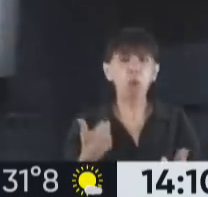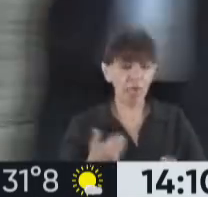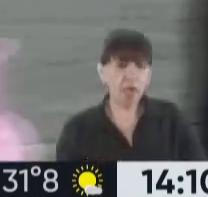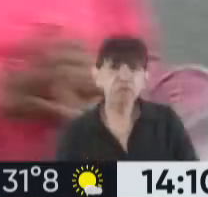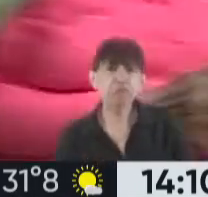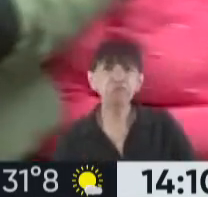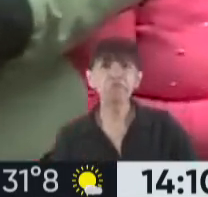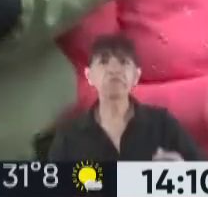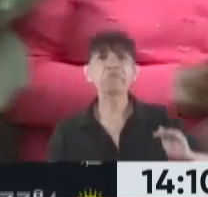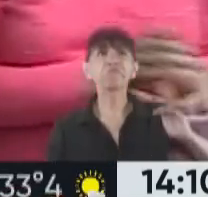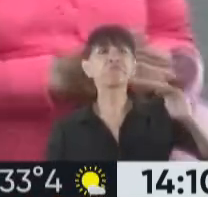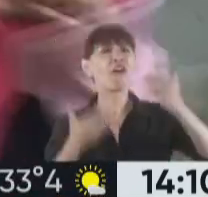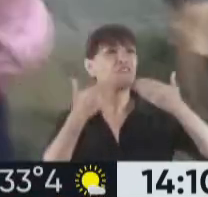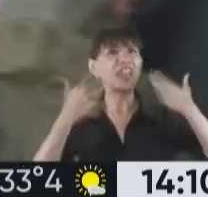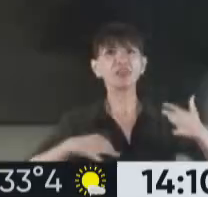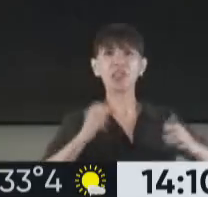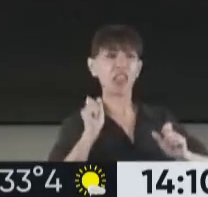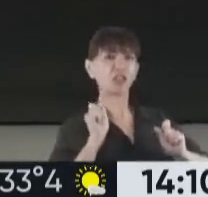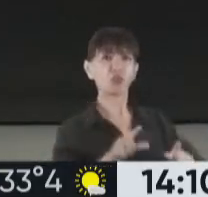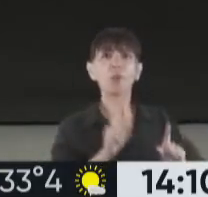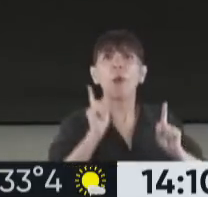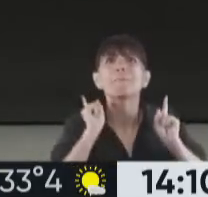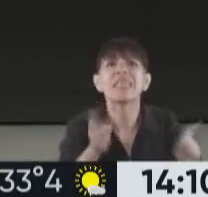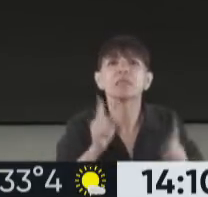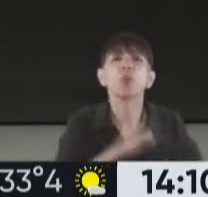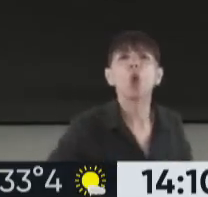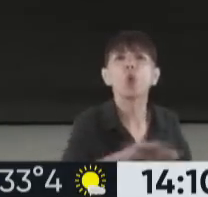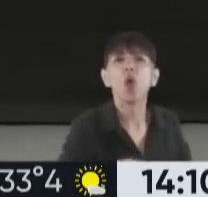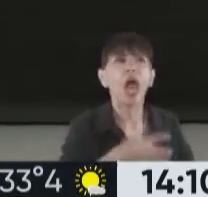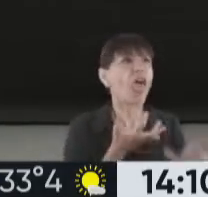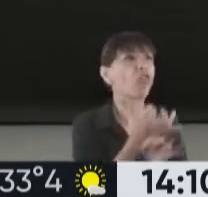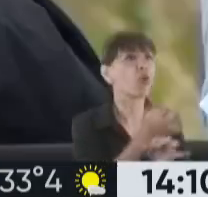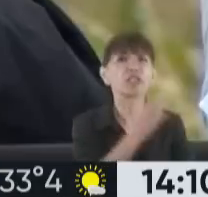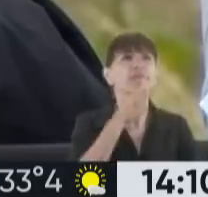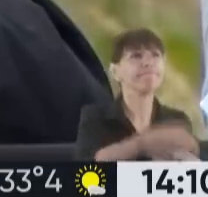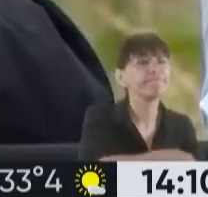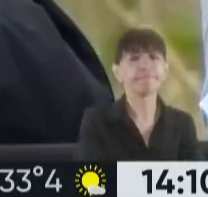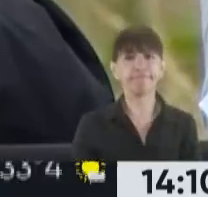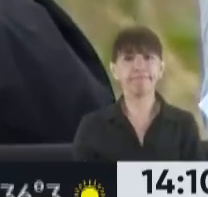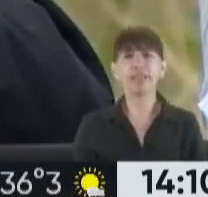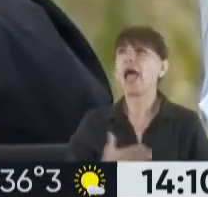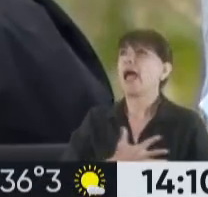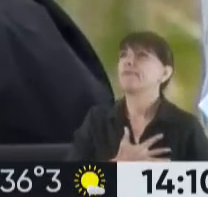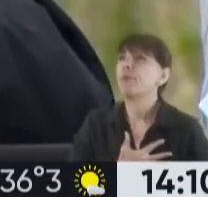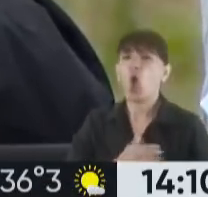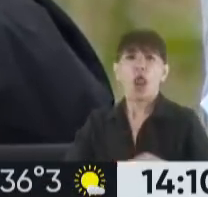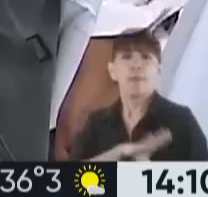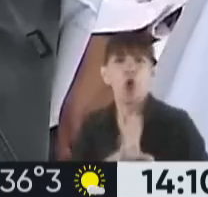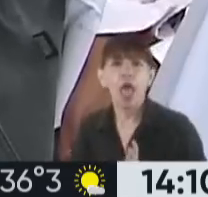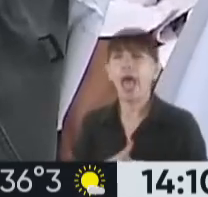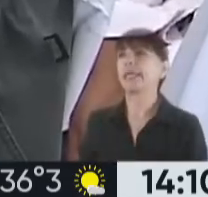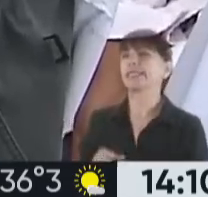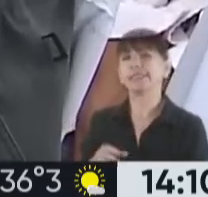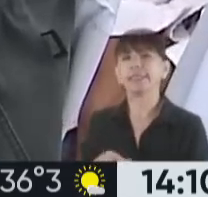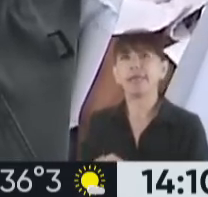feliz. Y encontrar en La Poma la educación, la diversión, el amor, armar su familia, encontrar